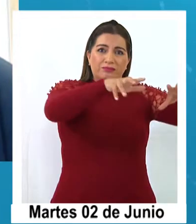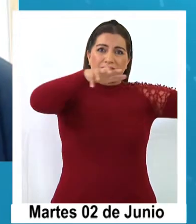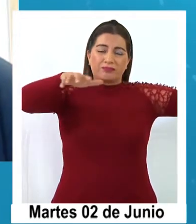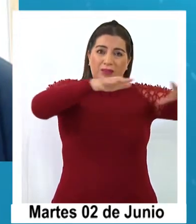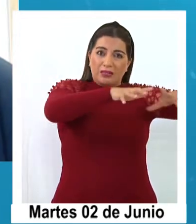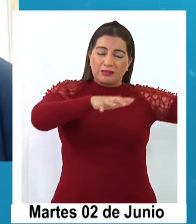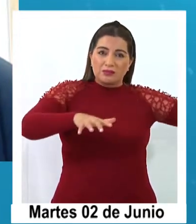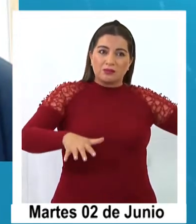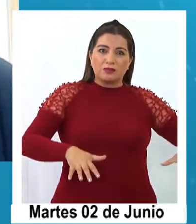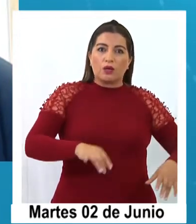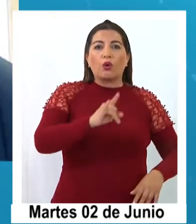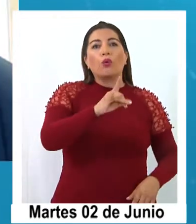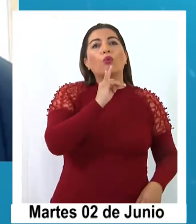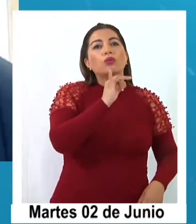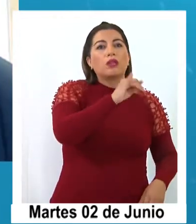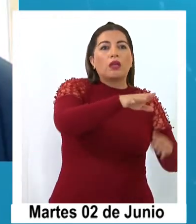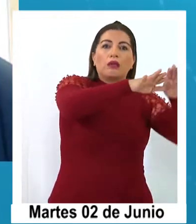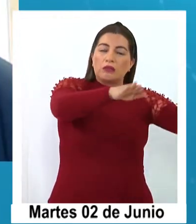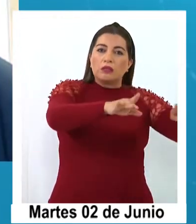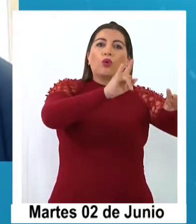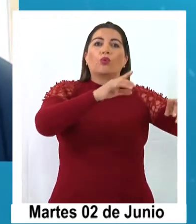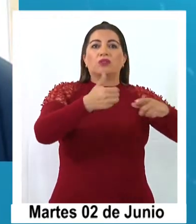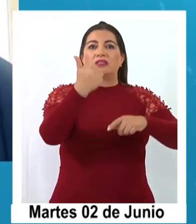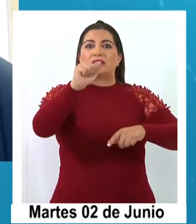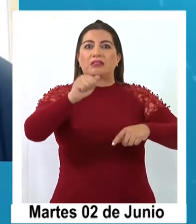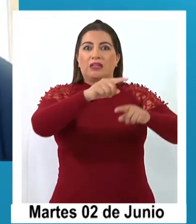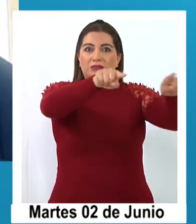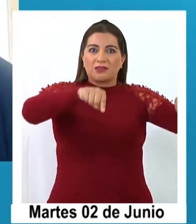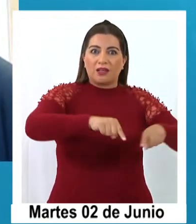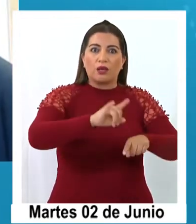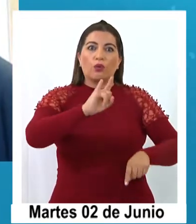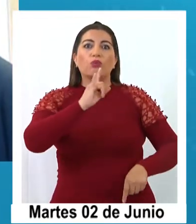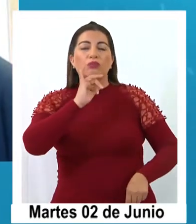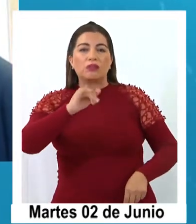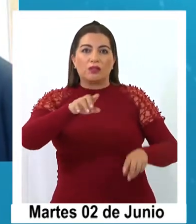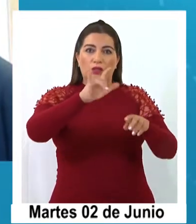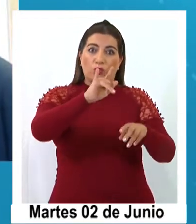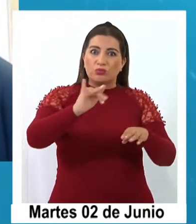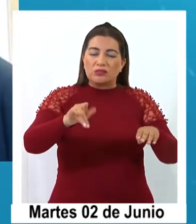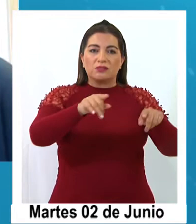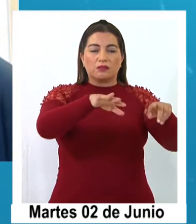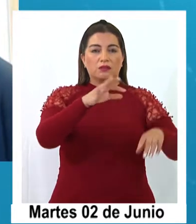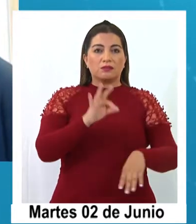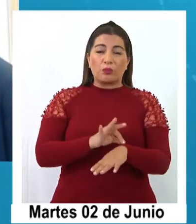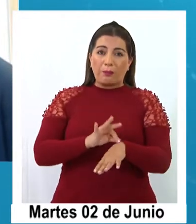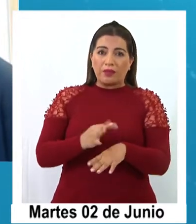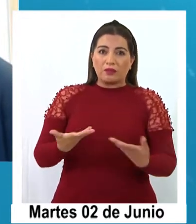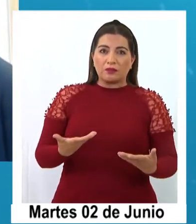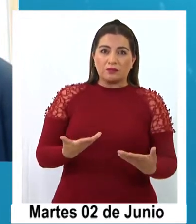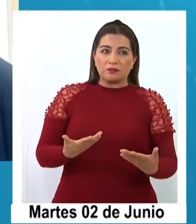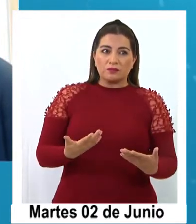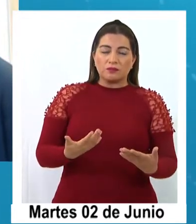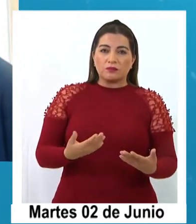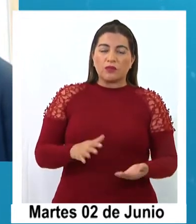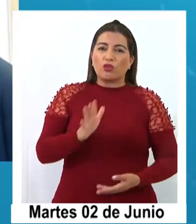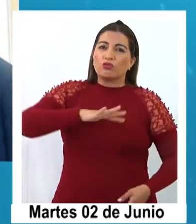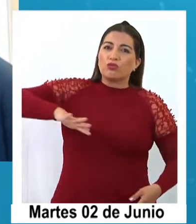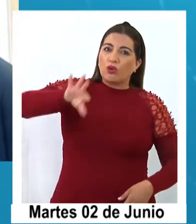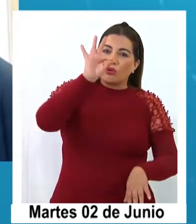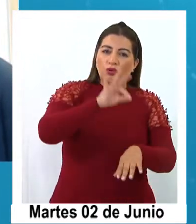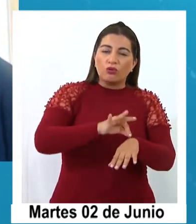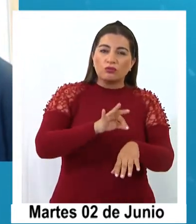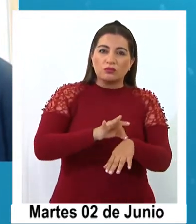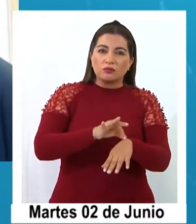implementando otra UTI, otra UTI, otra, ya se va a abrir la cesta. Y los médicos, todos los médicos